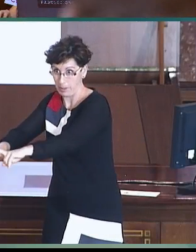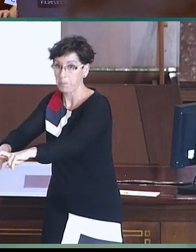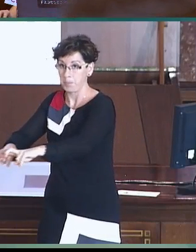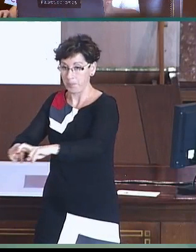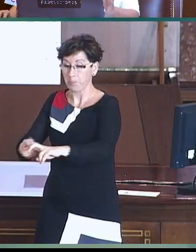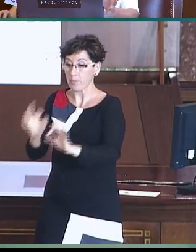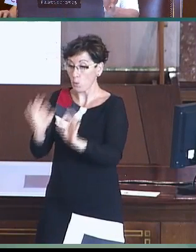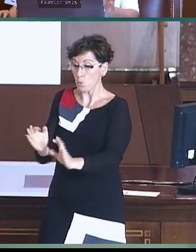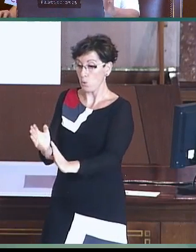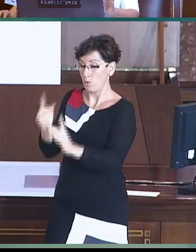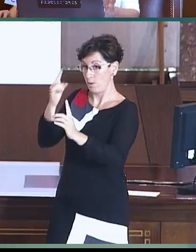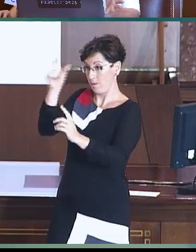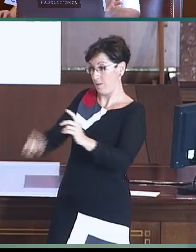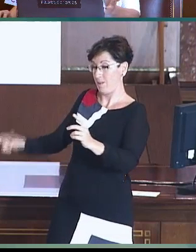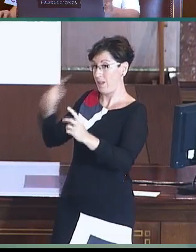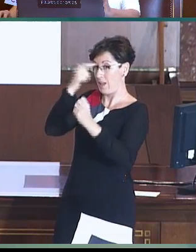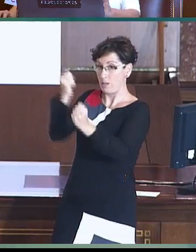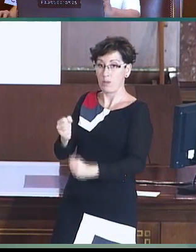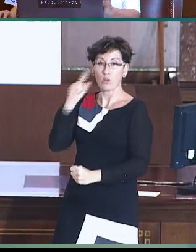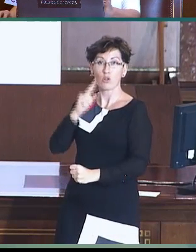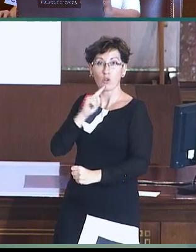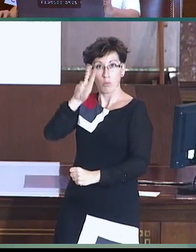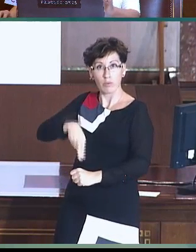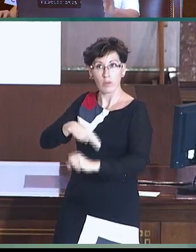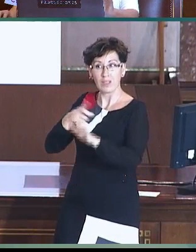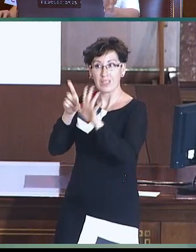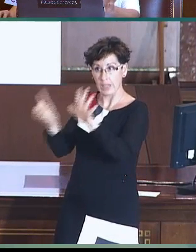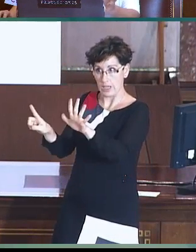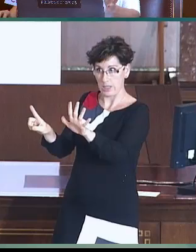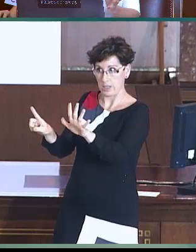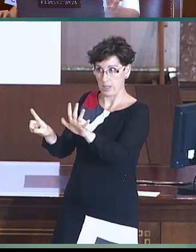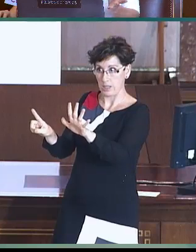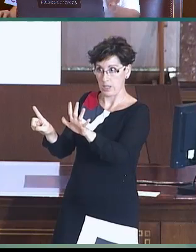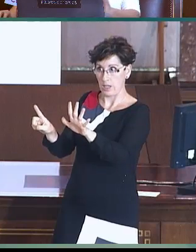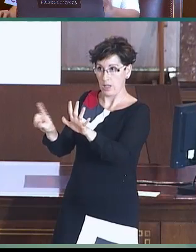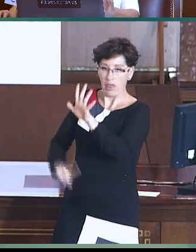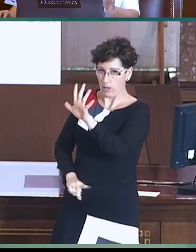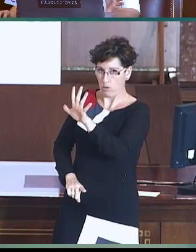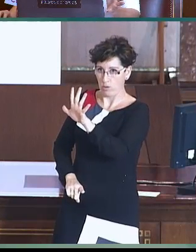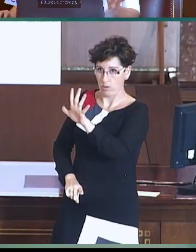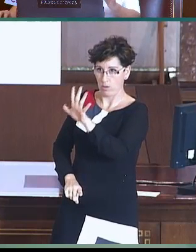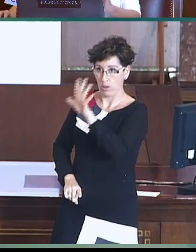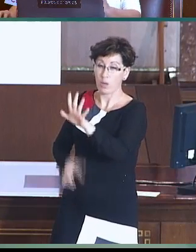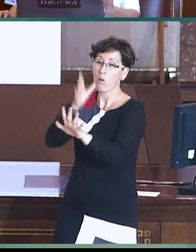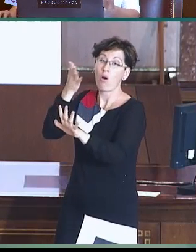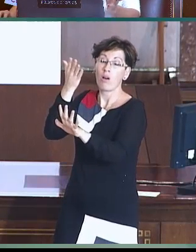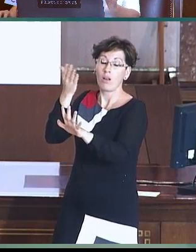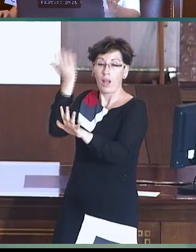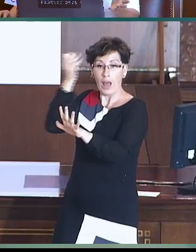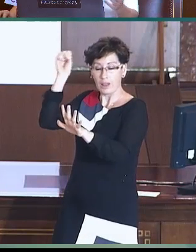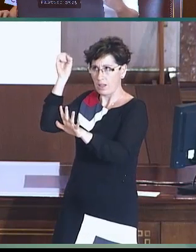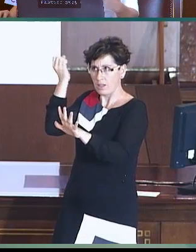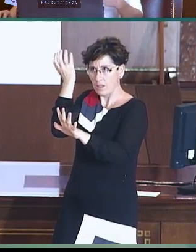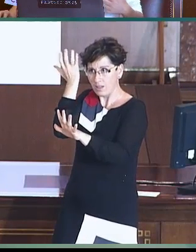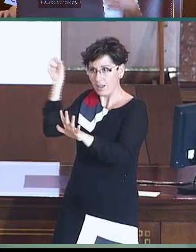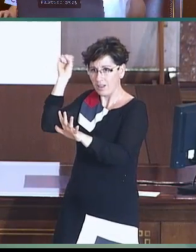los expertos sordos, que eran 6 personas, 5 de ellas concretamente, porque Natalia ya lo conocía, antes de que conocieran